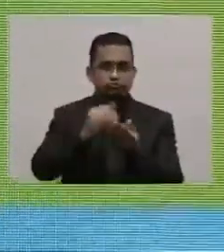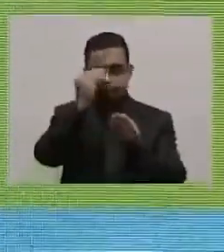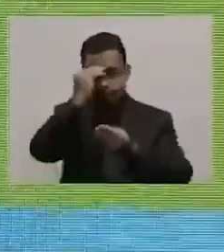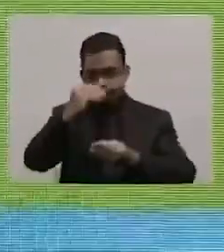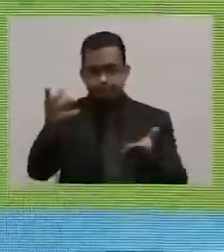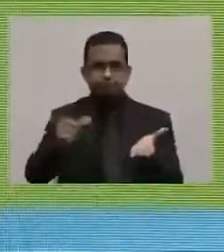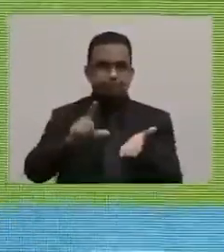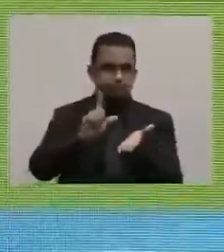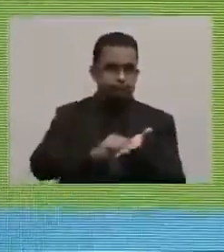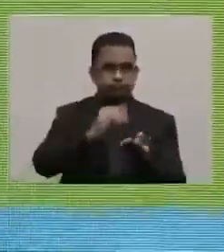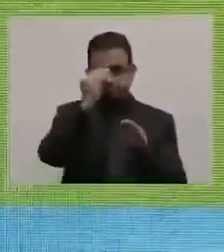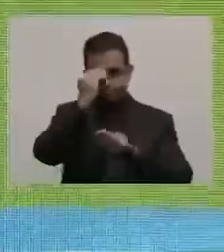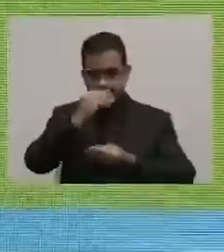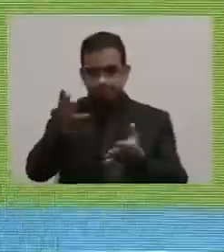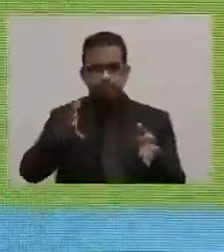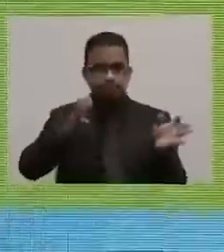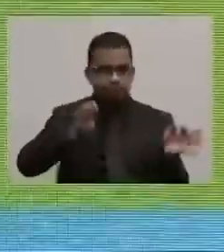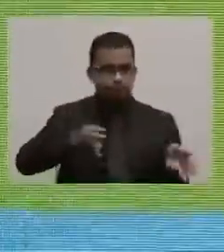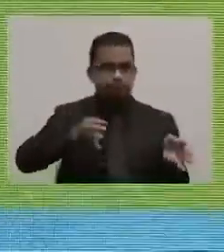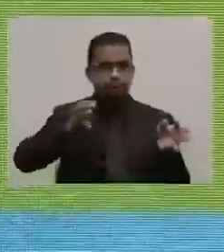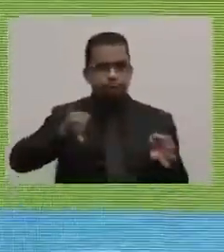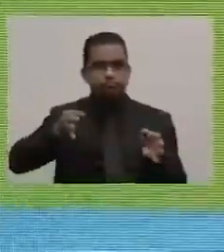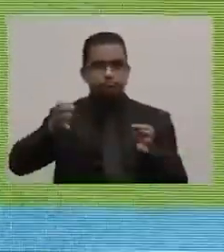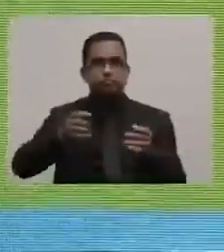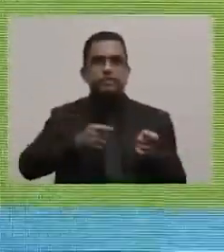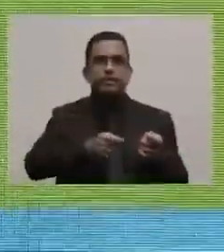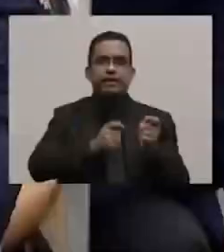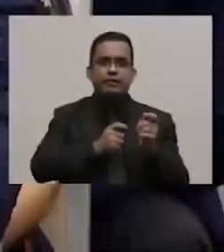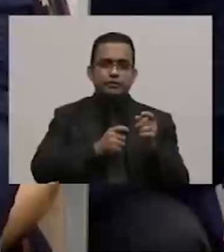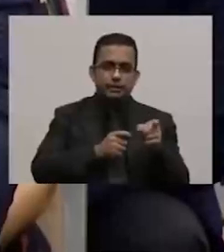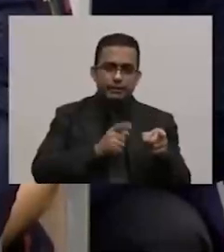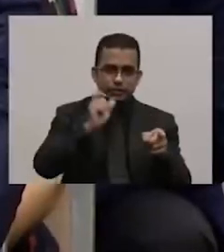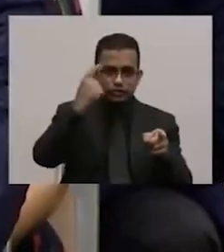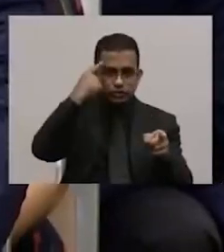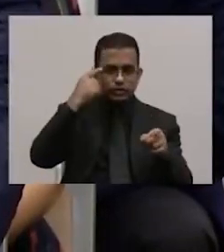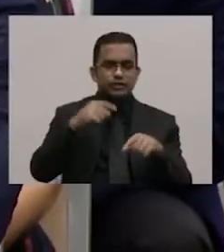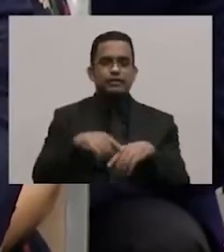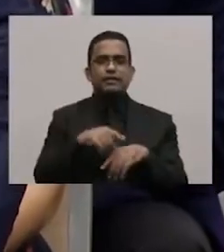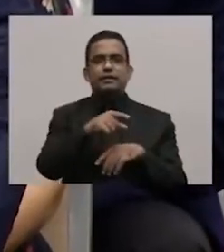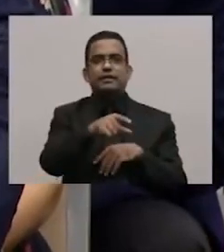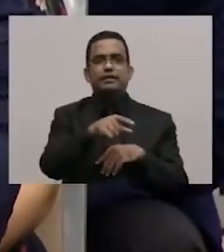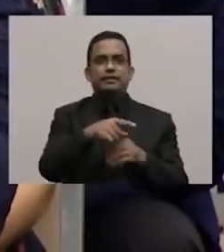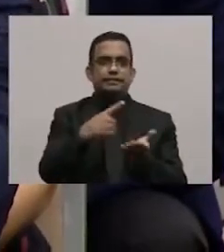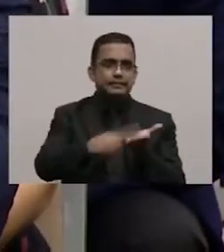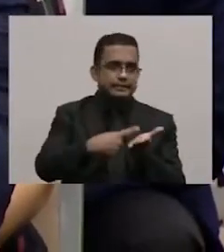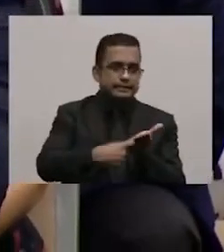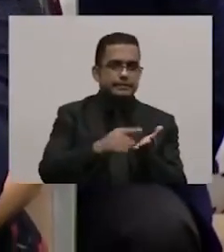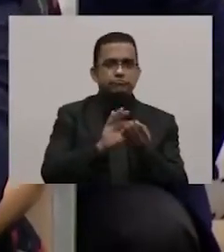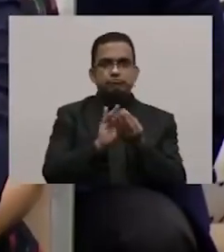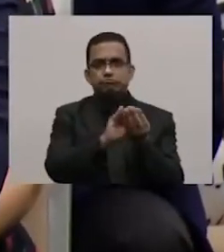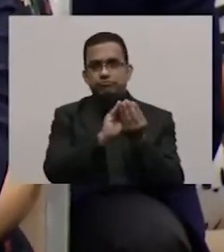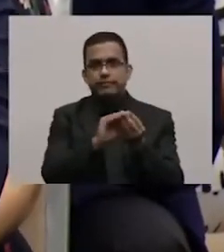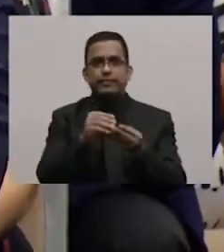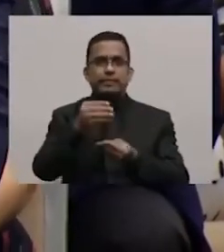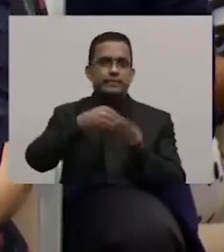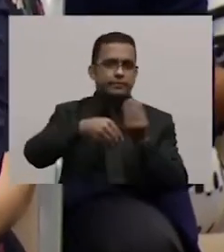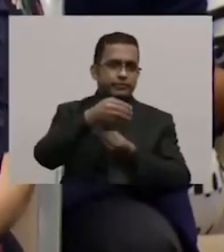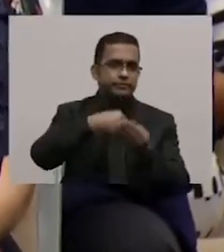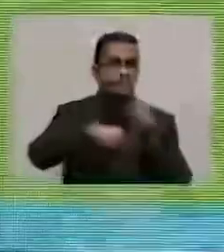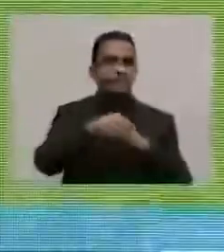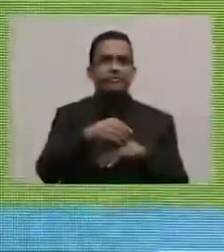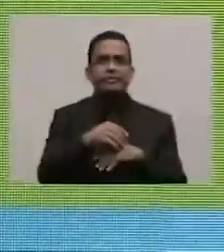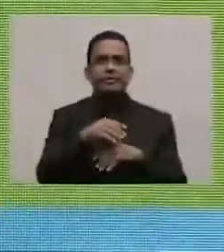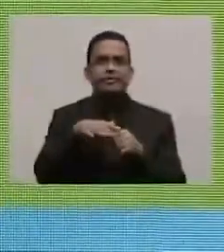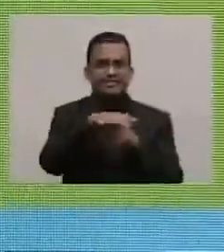decretos, disposiciones de los ayuntamientos, de las diputaciones, la actividad del comercio y operaciones